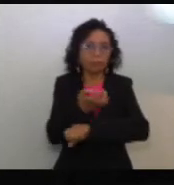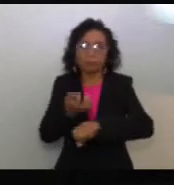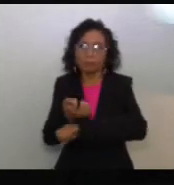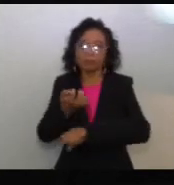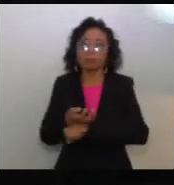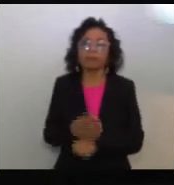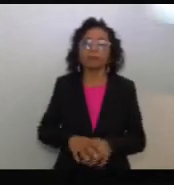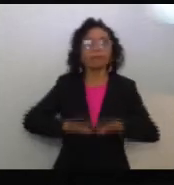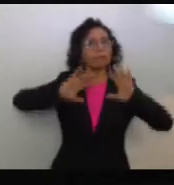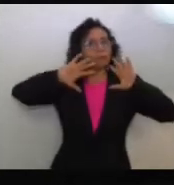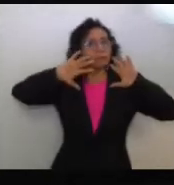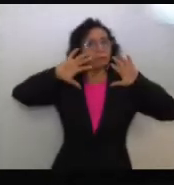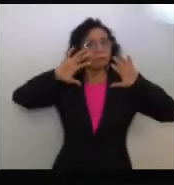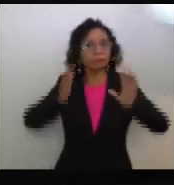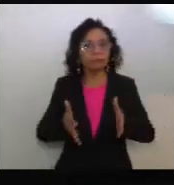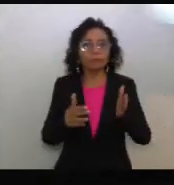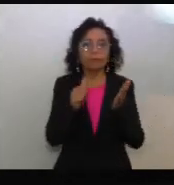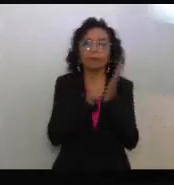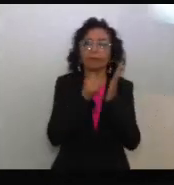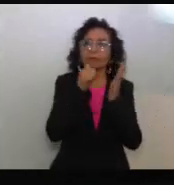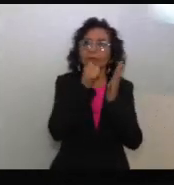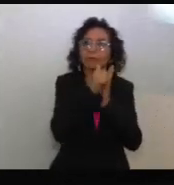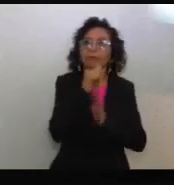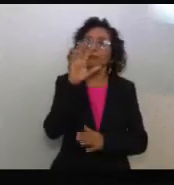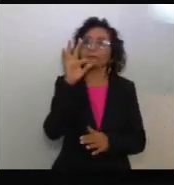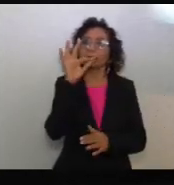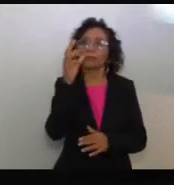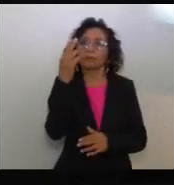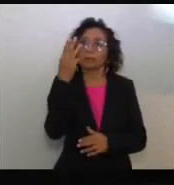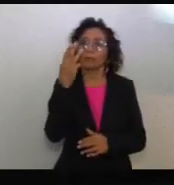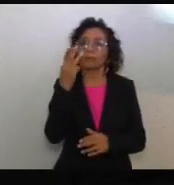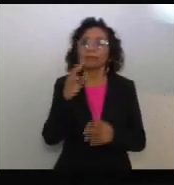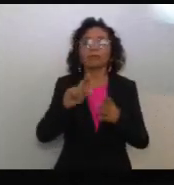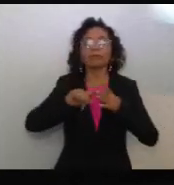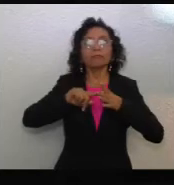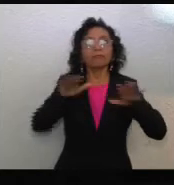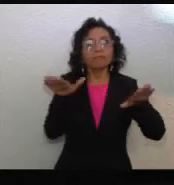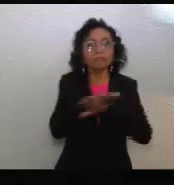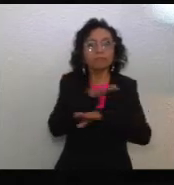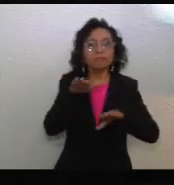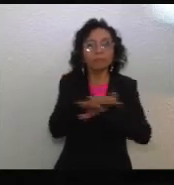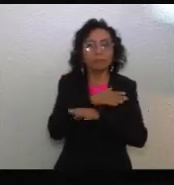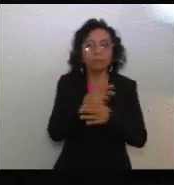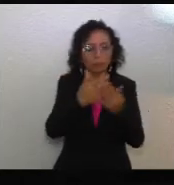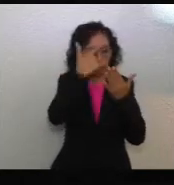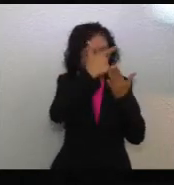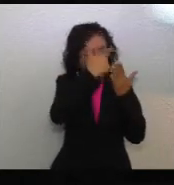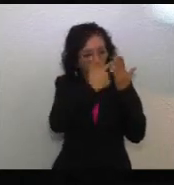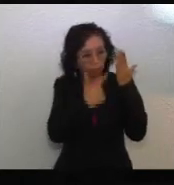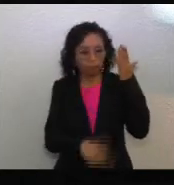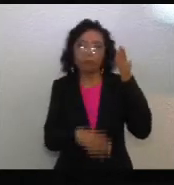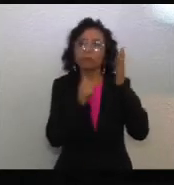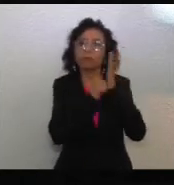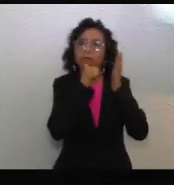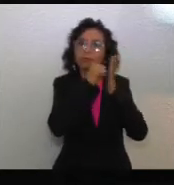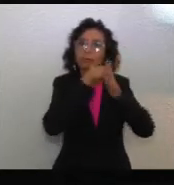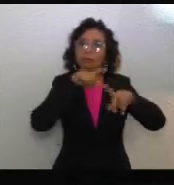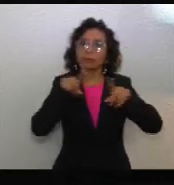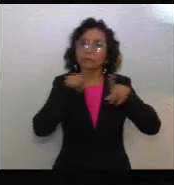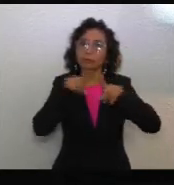declara reformados el artículo 43 de la Constitución General de la República y los demás preceptos relativos en el artículo 2 de la